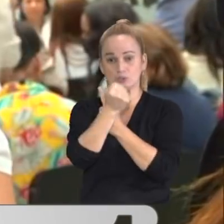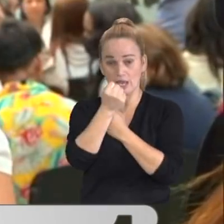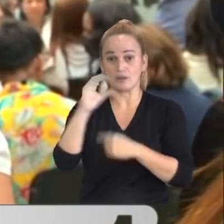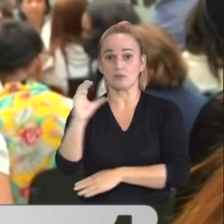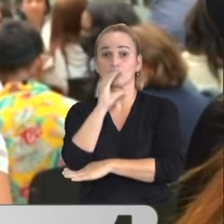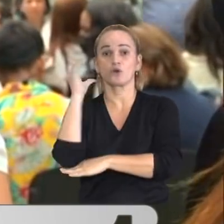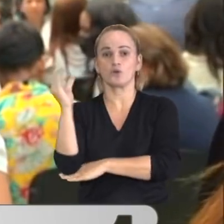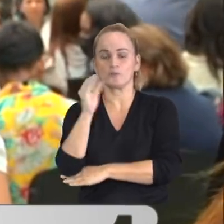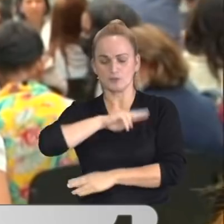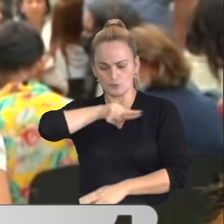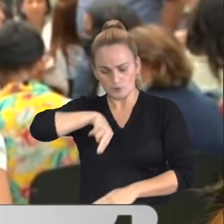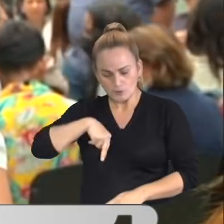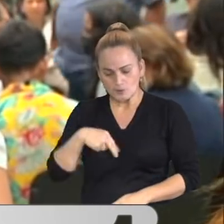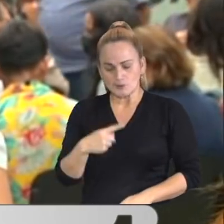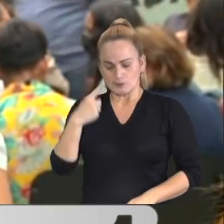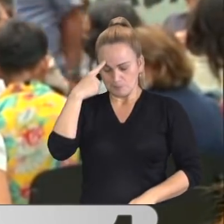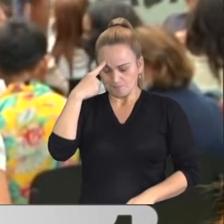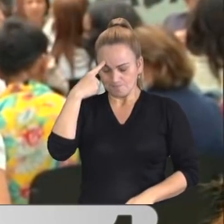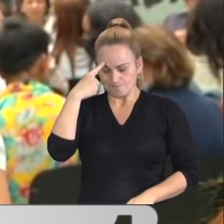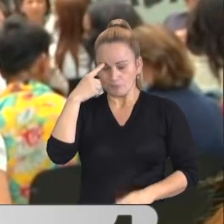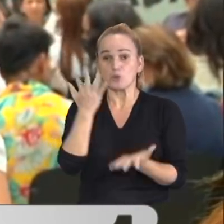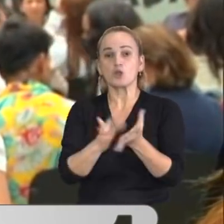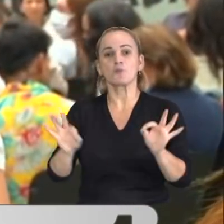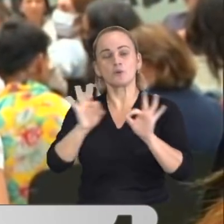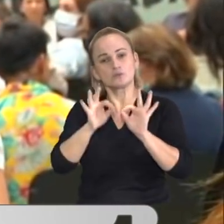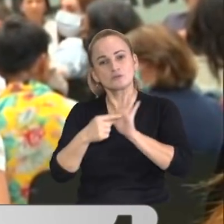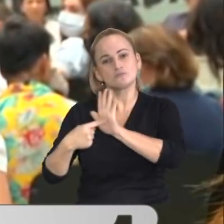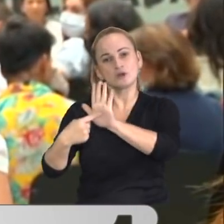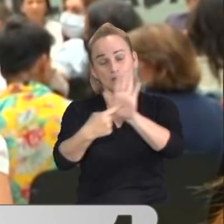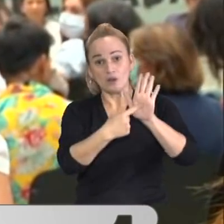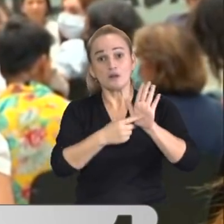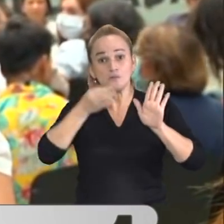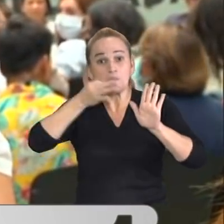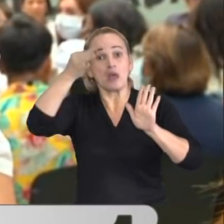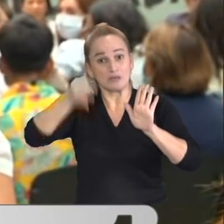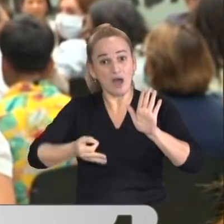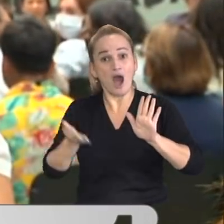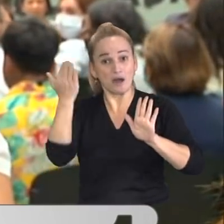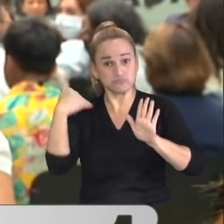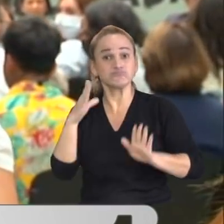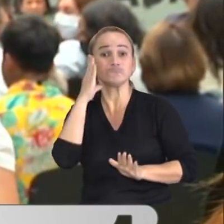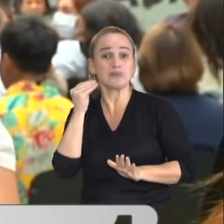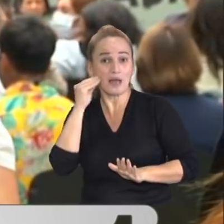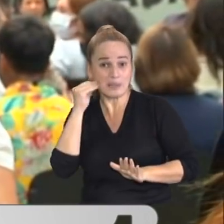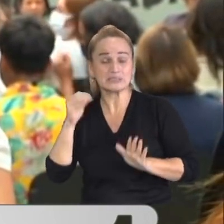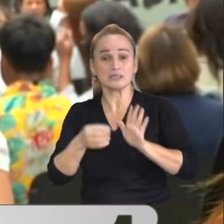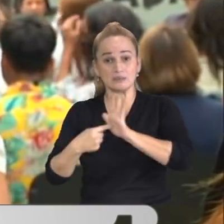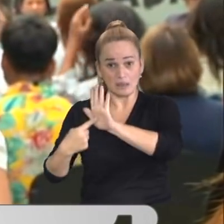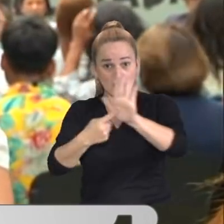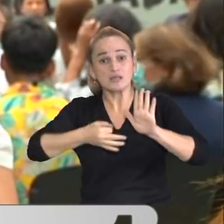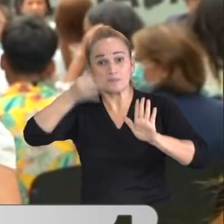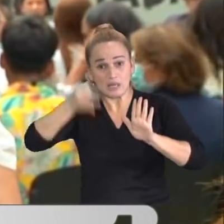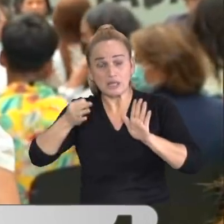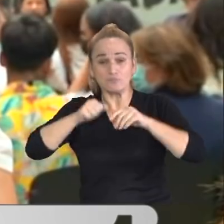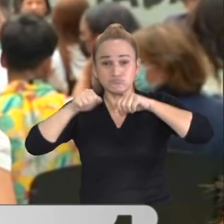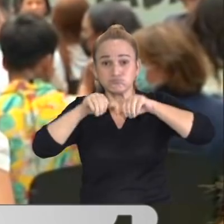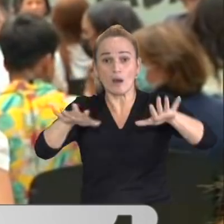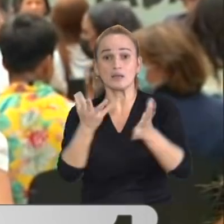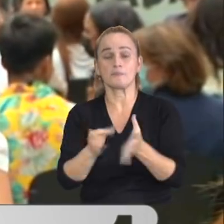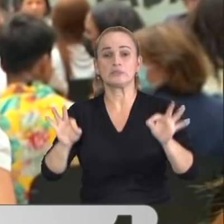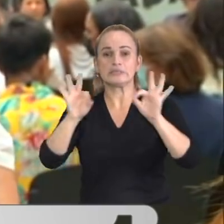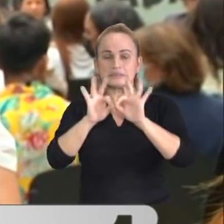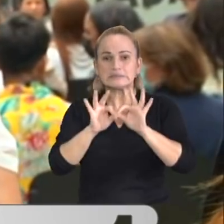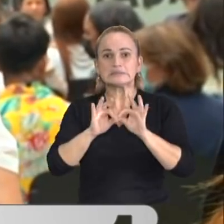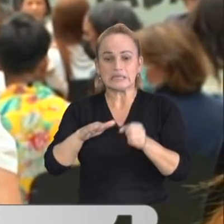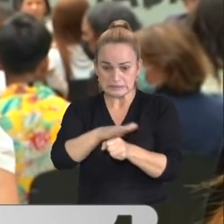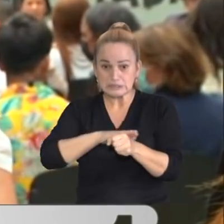nosotros pensamos y tenemos que mostrar que esta realidad existió y que esta verdad se conozca, porque lo más triste